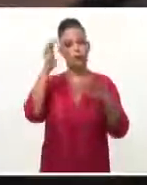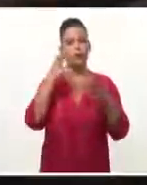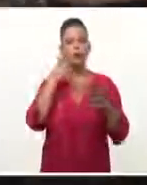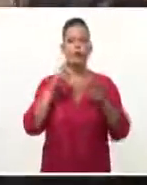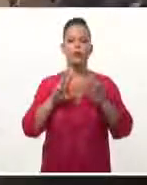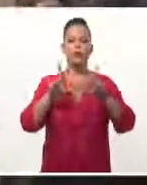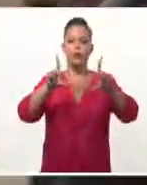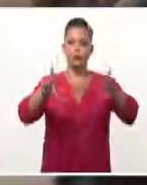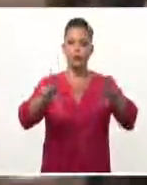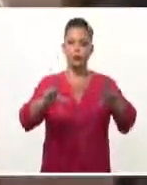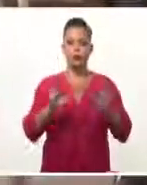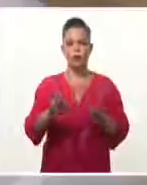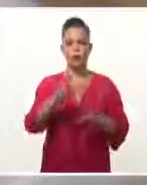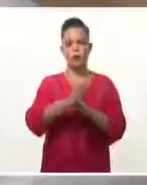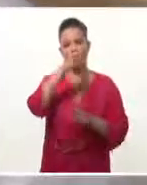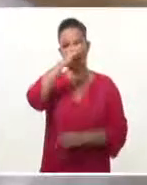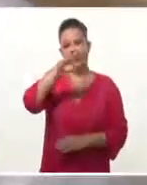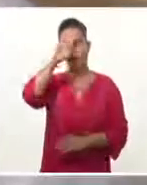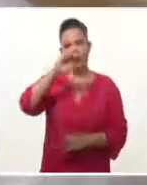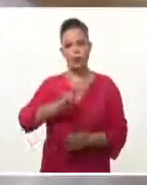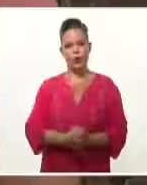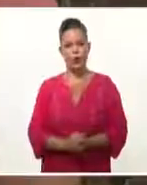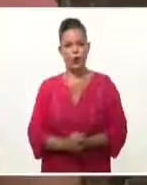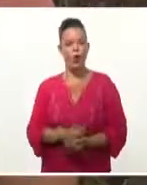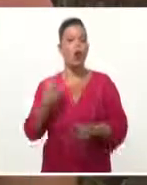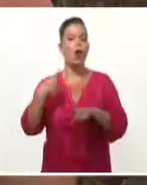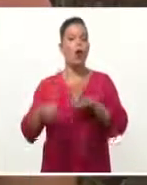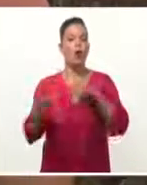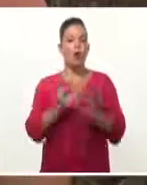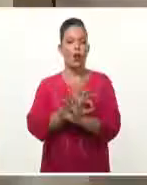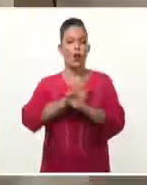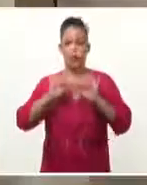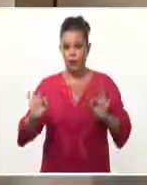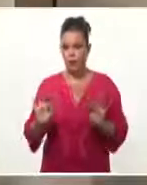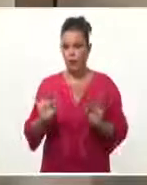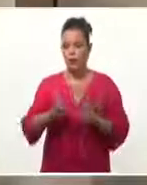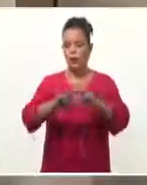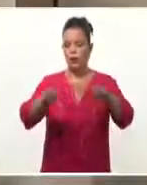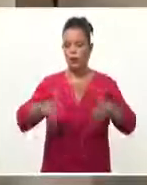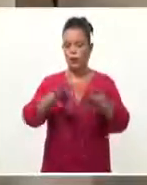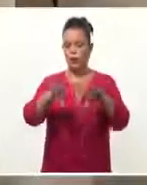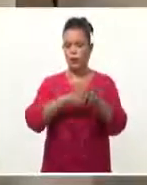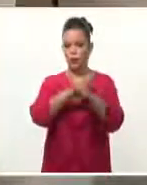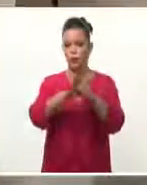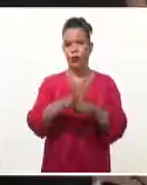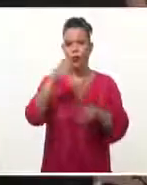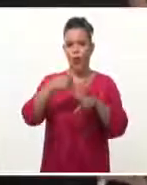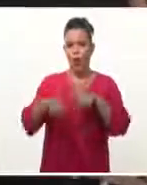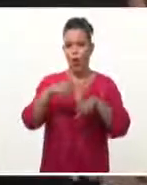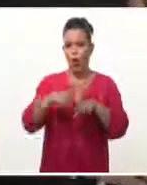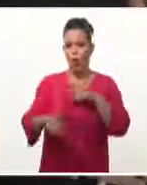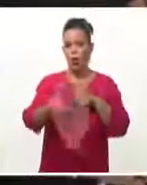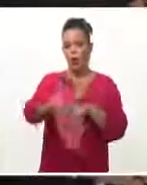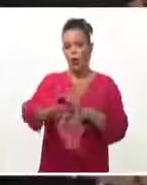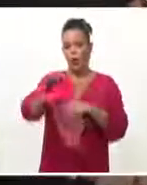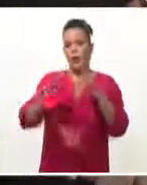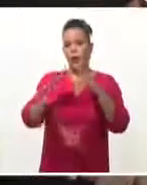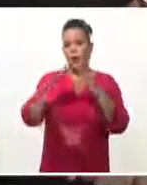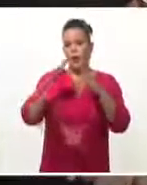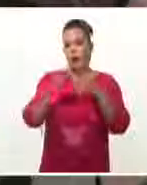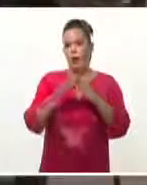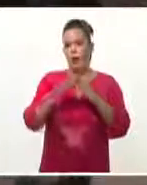Mejías, también de Santiago de Cuba. Por motivos especiales generados por la COVID-19, las premiadas que viven fuera de la capital no pudieron